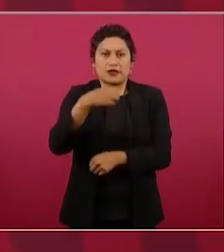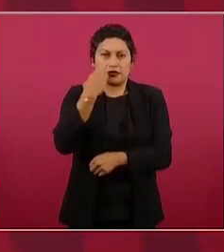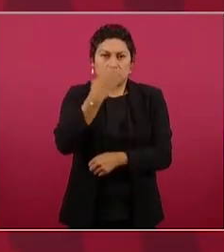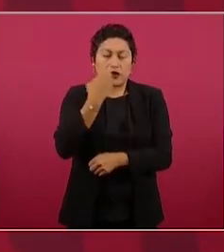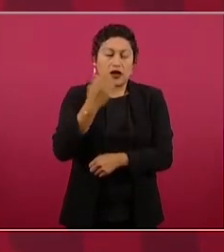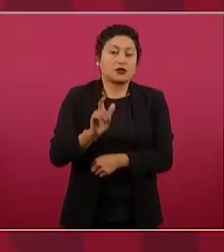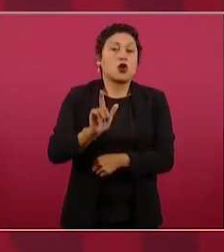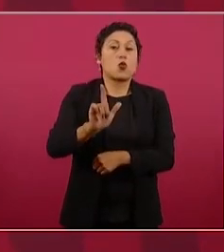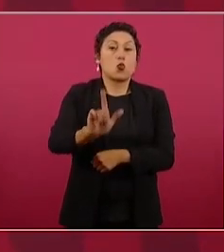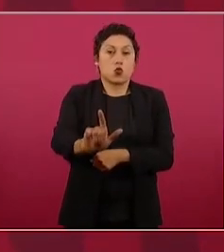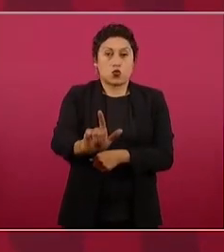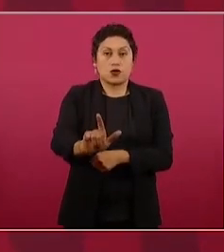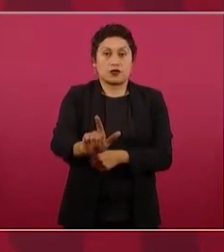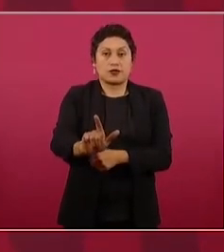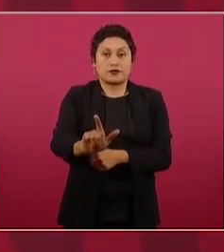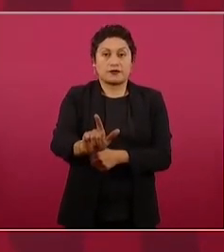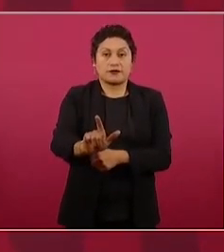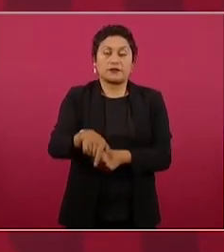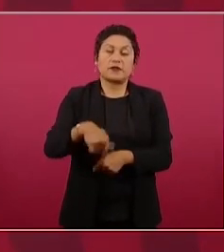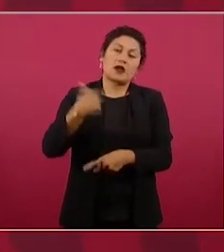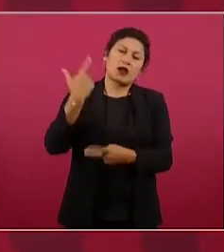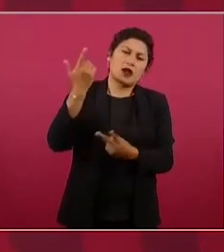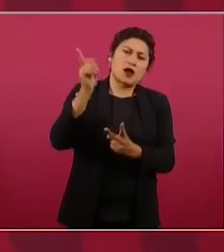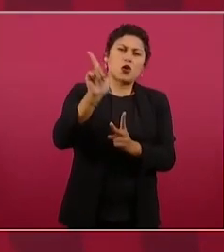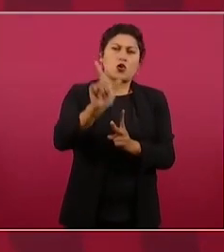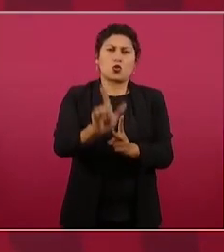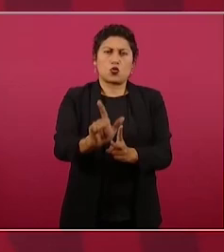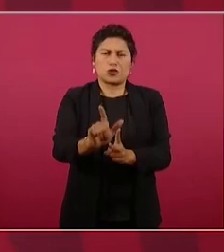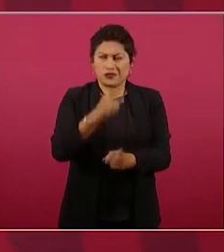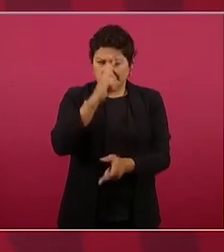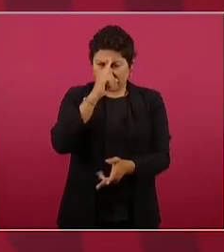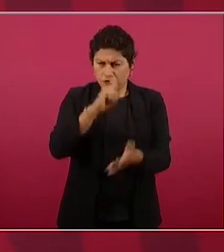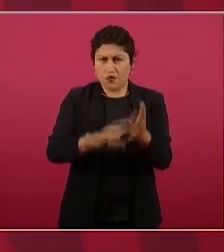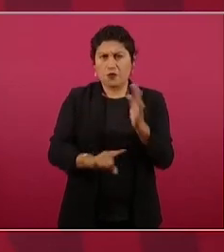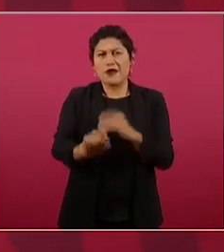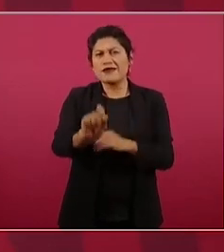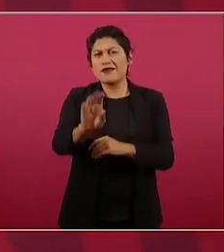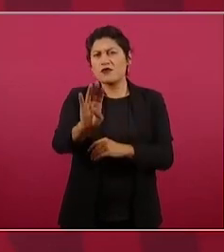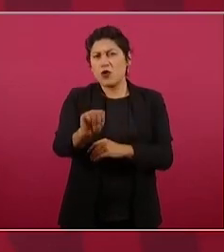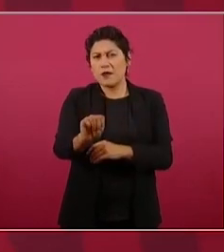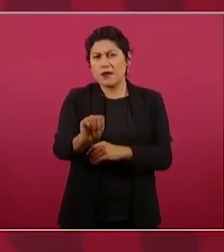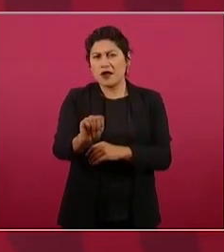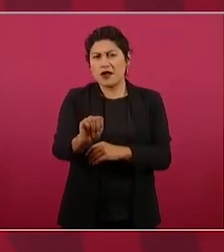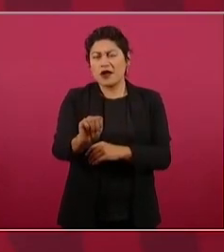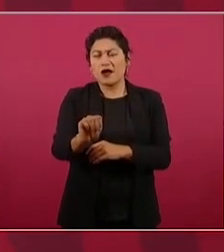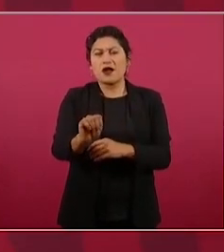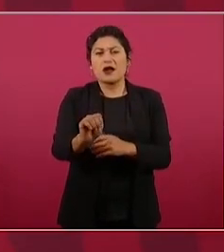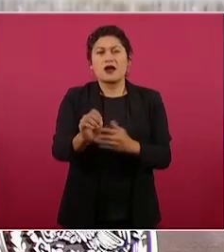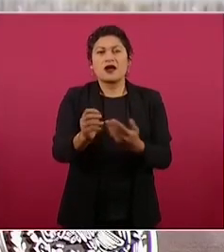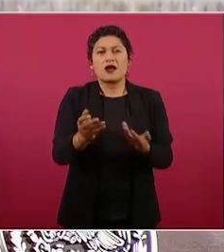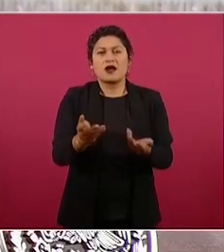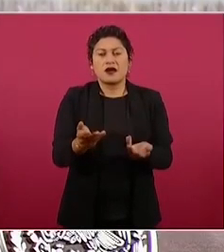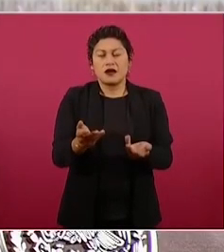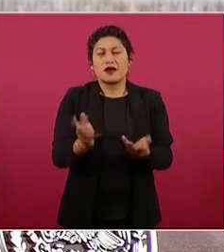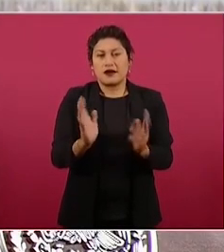viene, y el lunes creo que 29 ya es